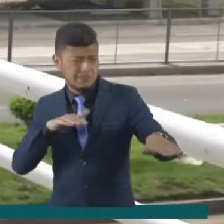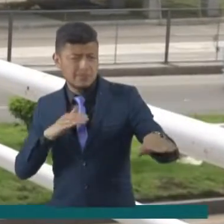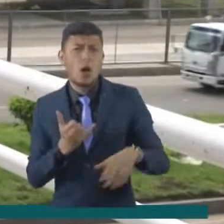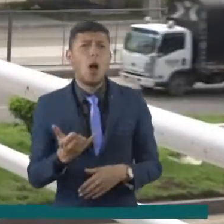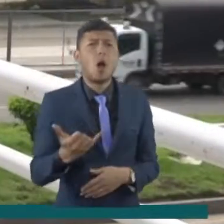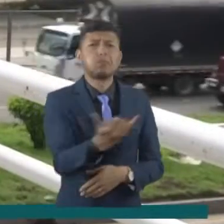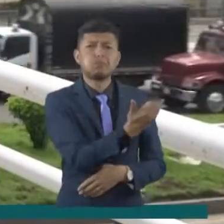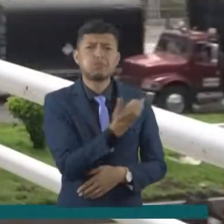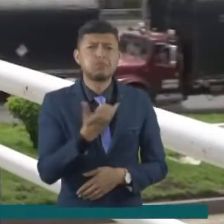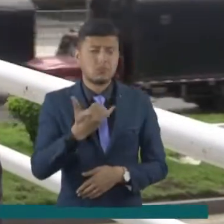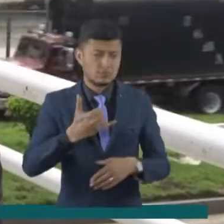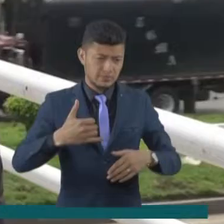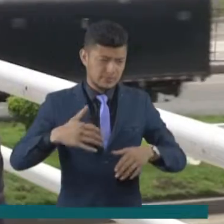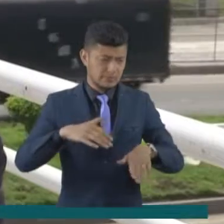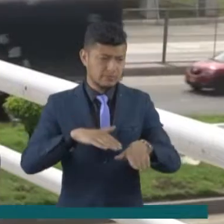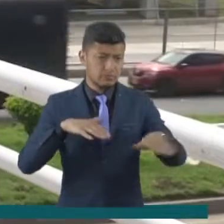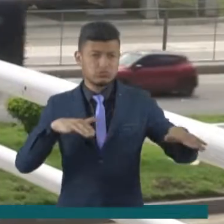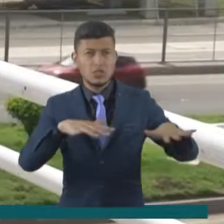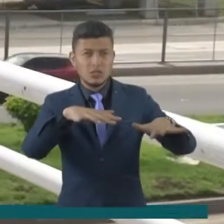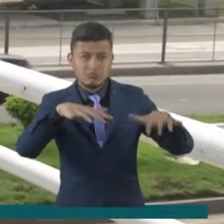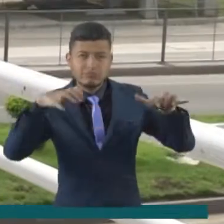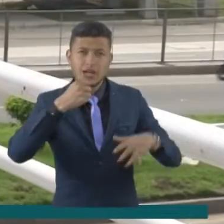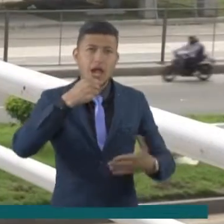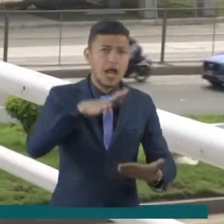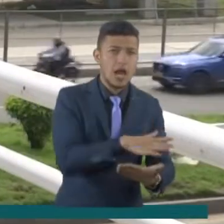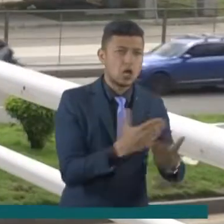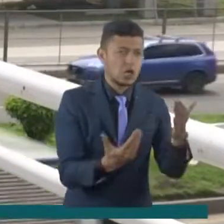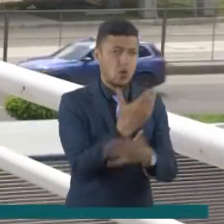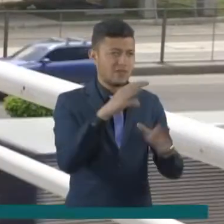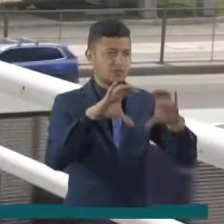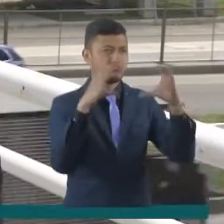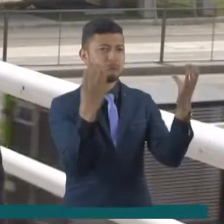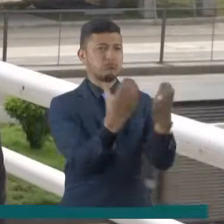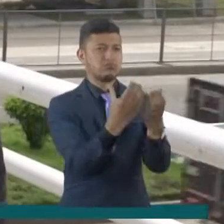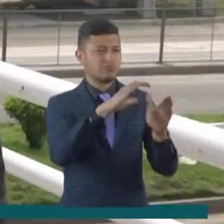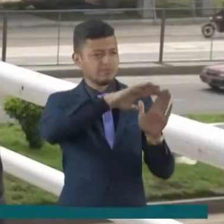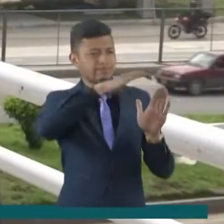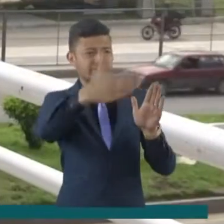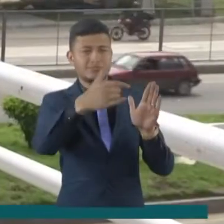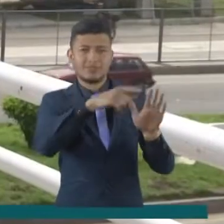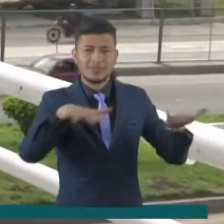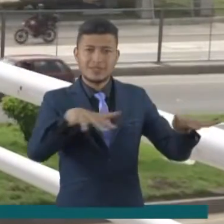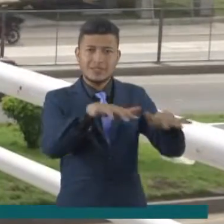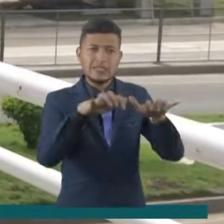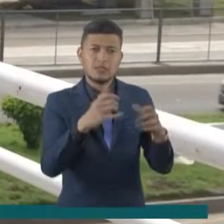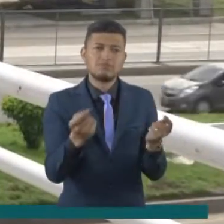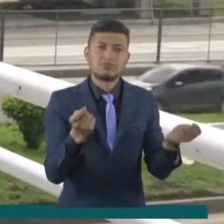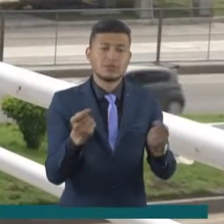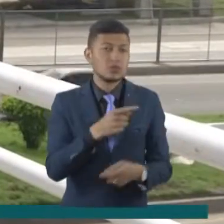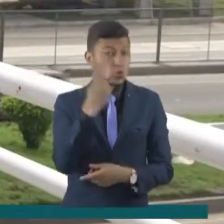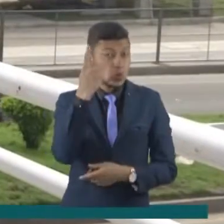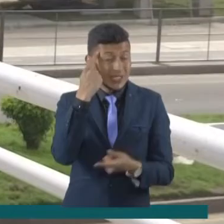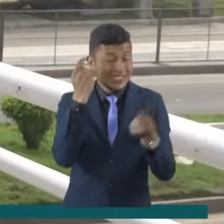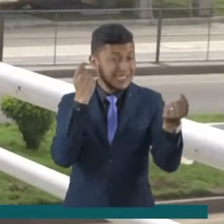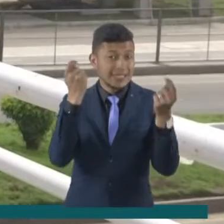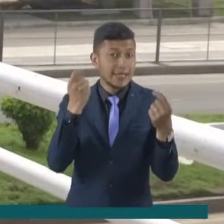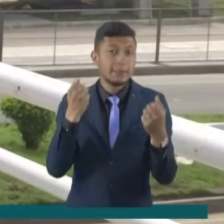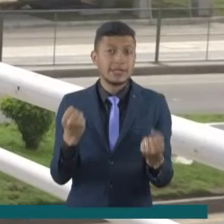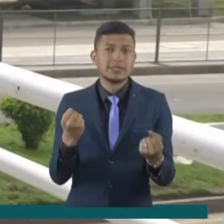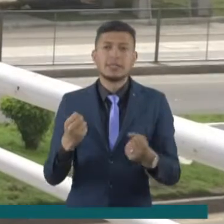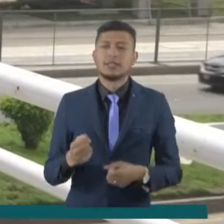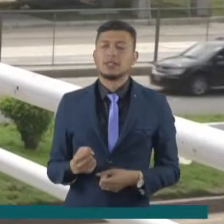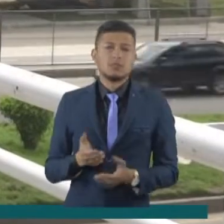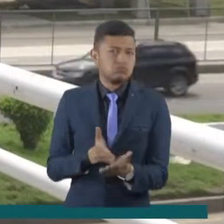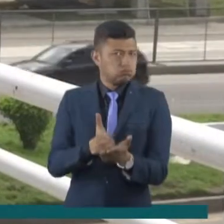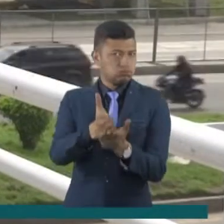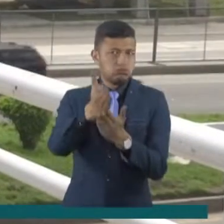congestión vehicular sobre este corredor cuando se registren conciertos en este nuevo centro de eventos. Una de las estrategias es